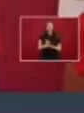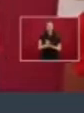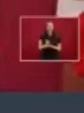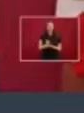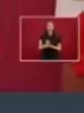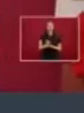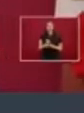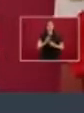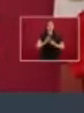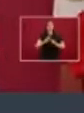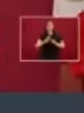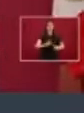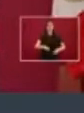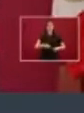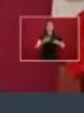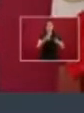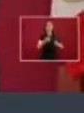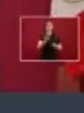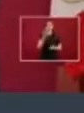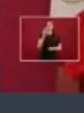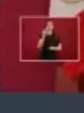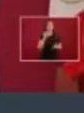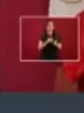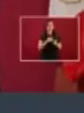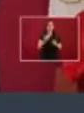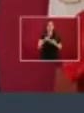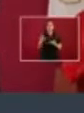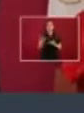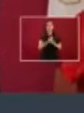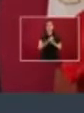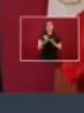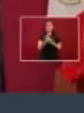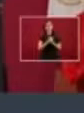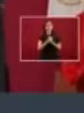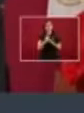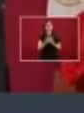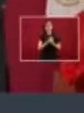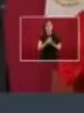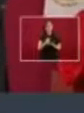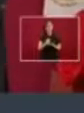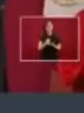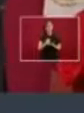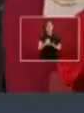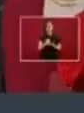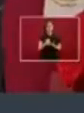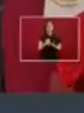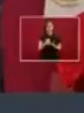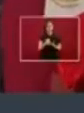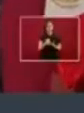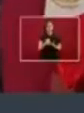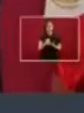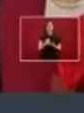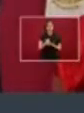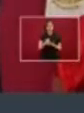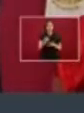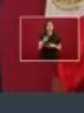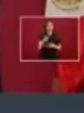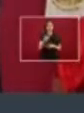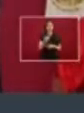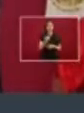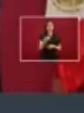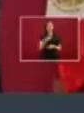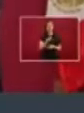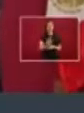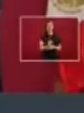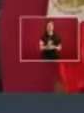concreta. Yo creo que no se está previendo el efecto que puede tener pues una falta de un plan sobre